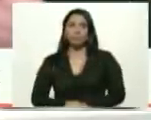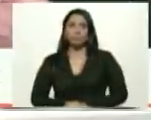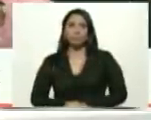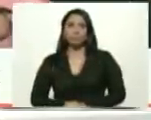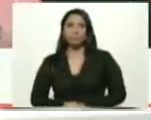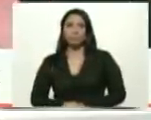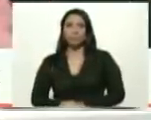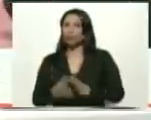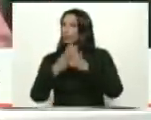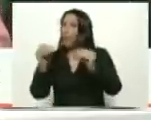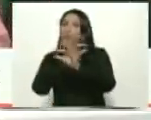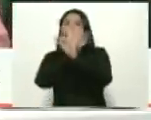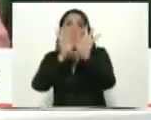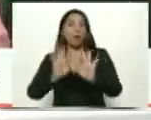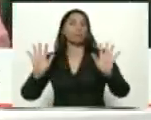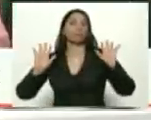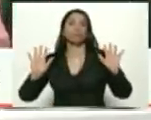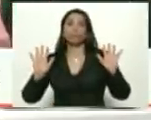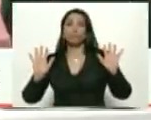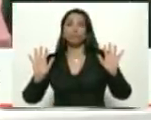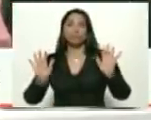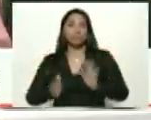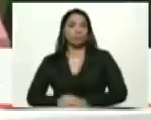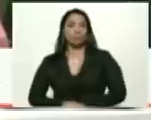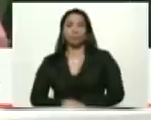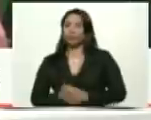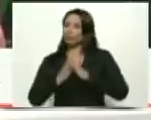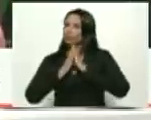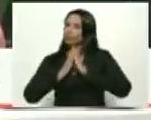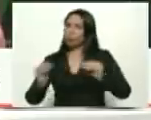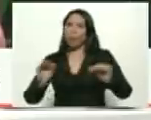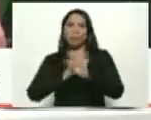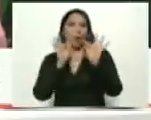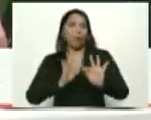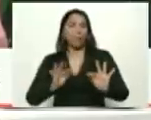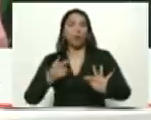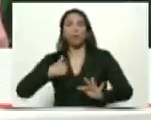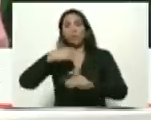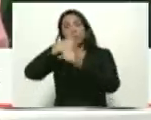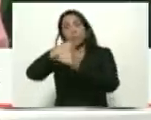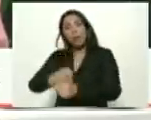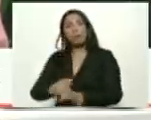Están todos los mecanismos. Están todos los mecanismos. Espero